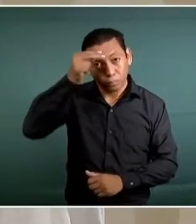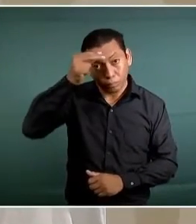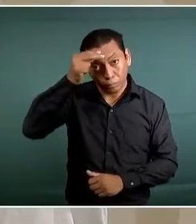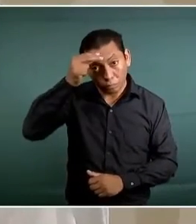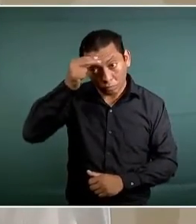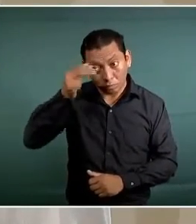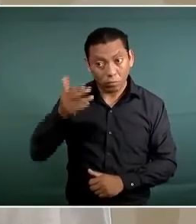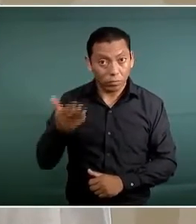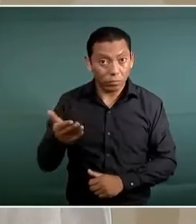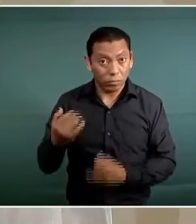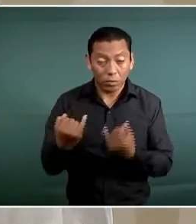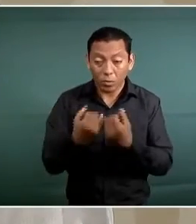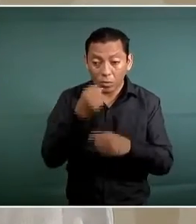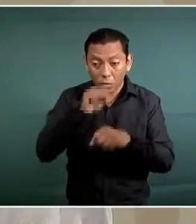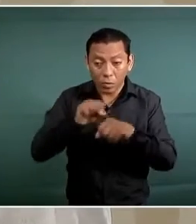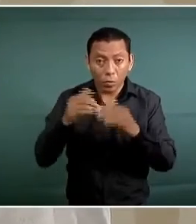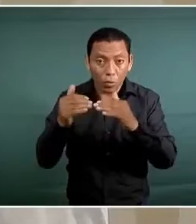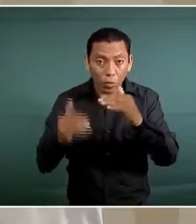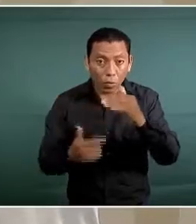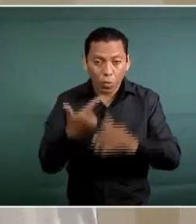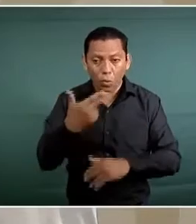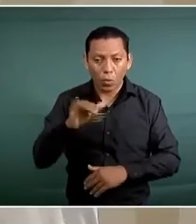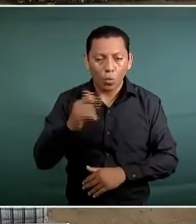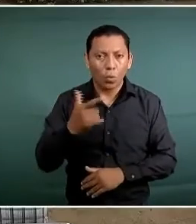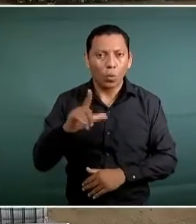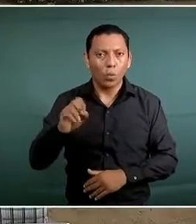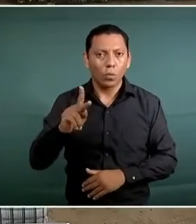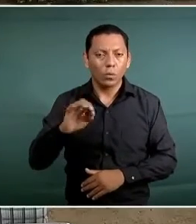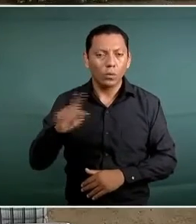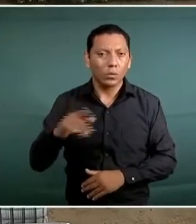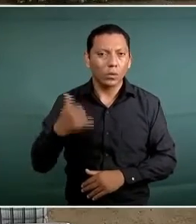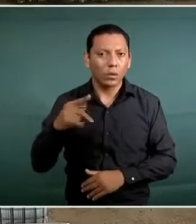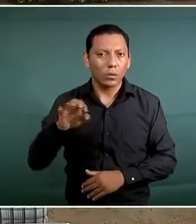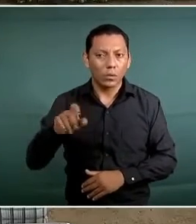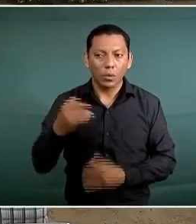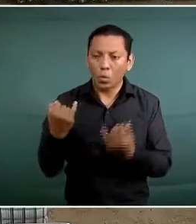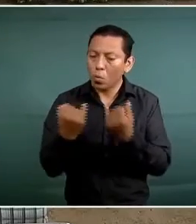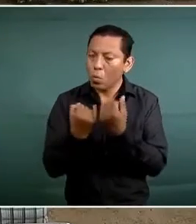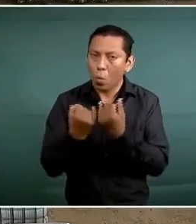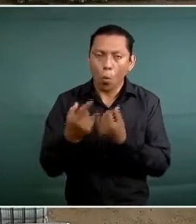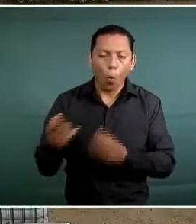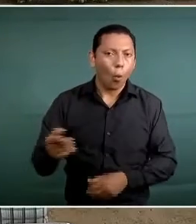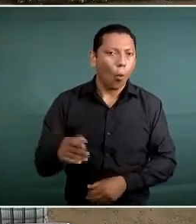el subsecretario Hugo López-Gatell lo mismo un experto especialista